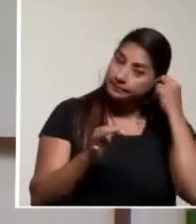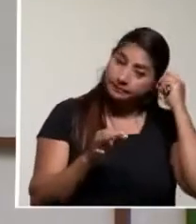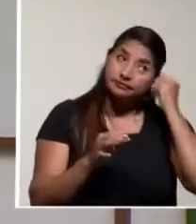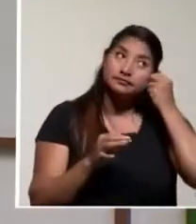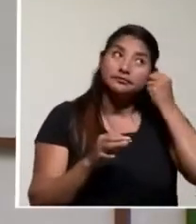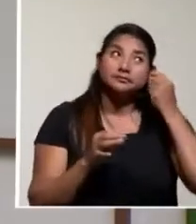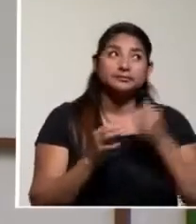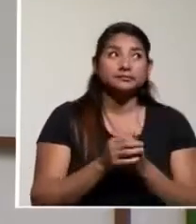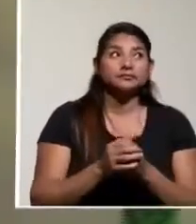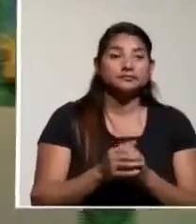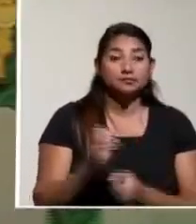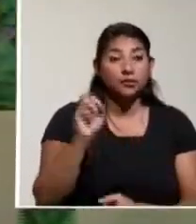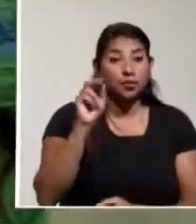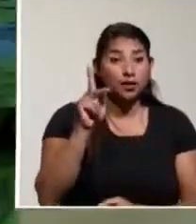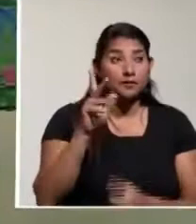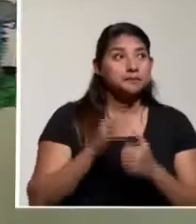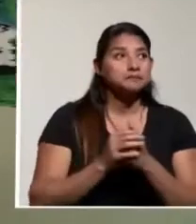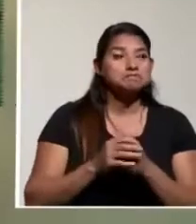¿ok? Muy bien.